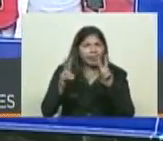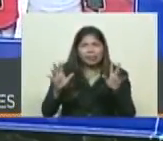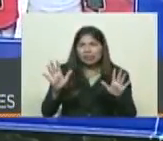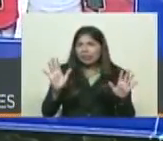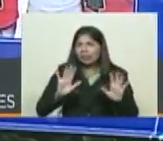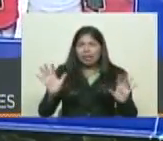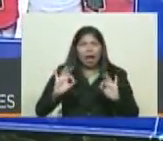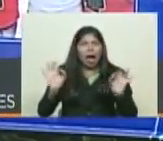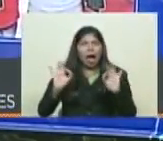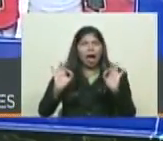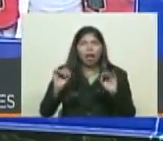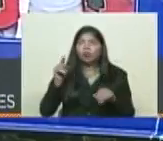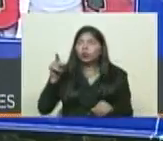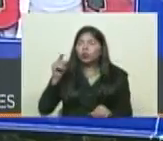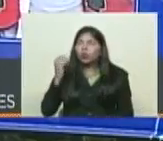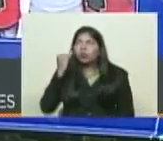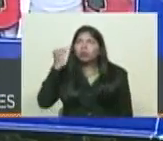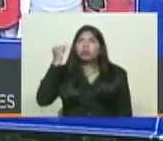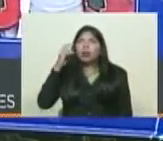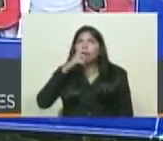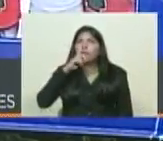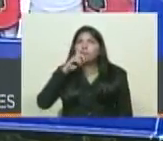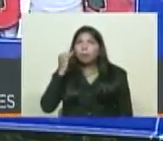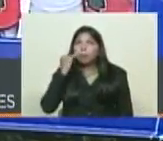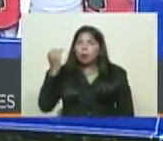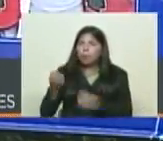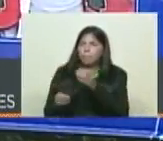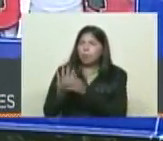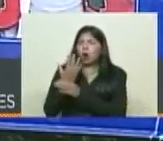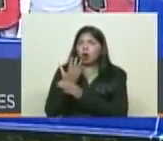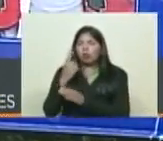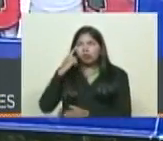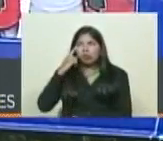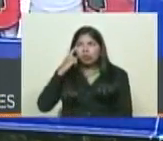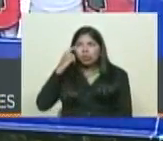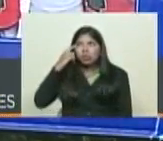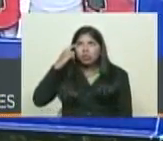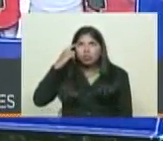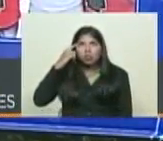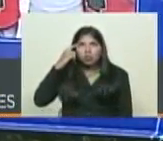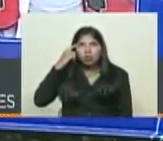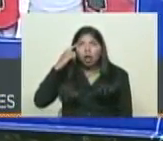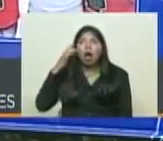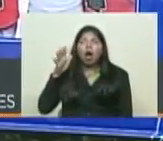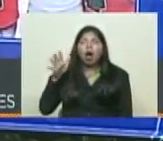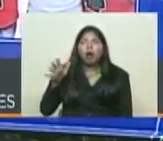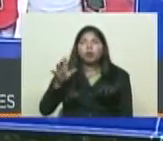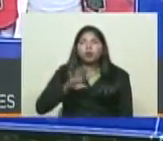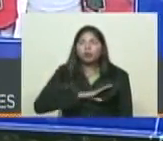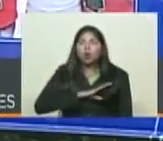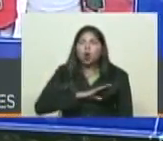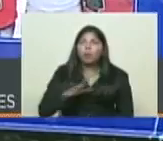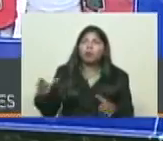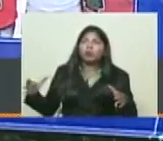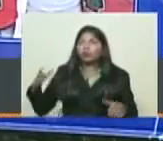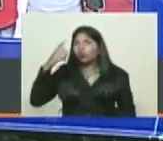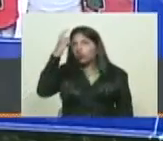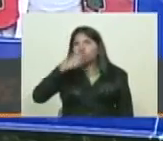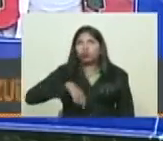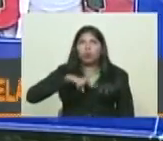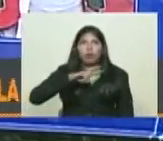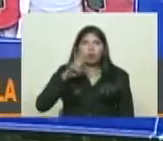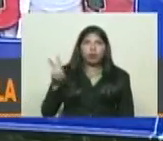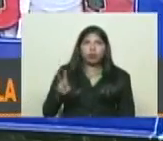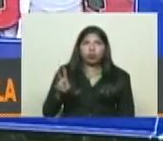venezolano, usted creó, fundó, parió este movimiento Somos Venezuela, en